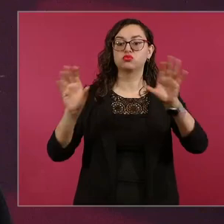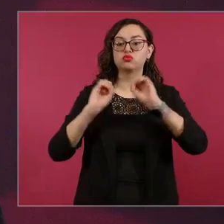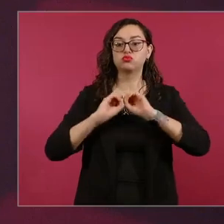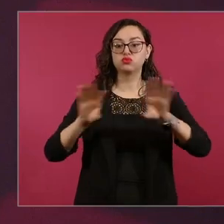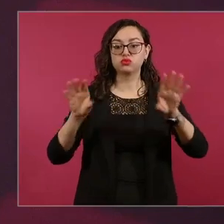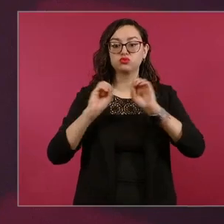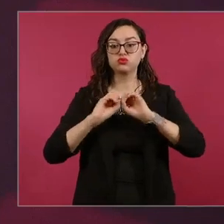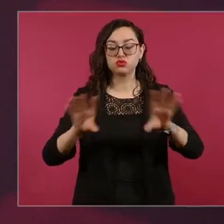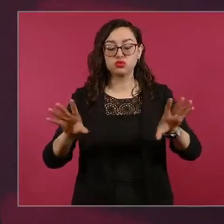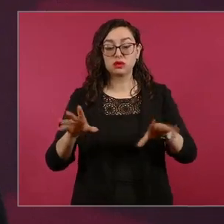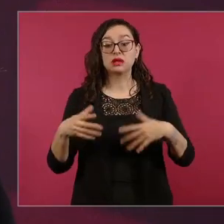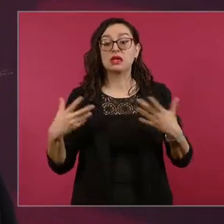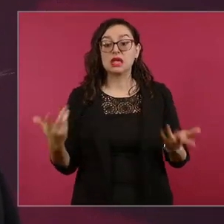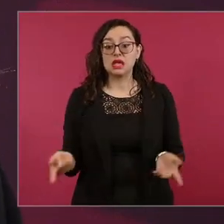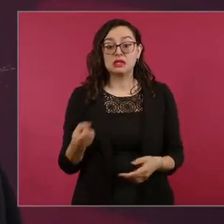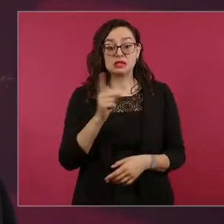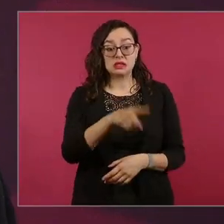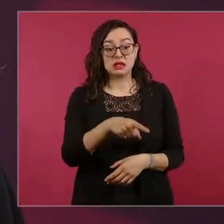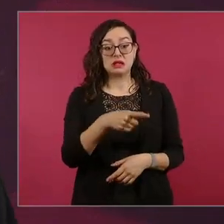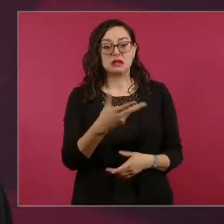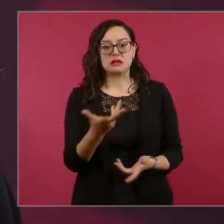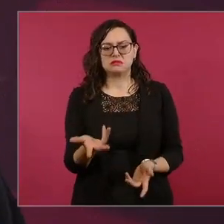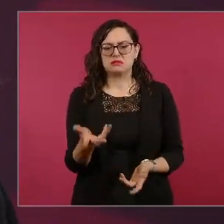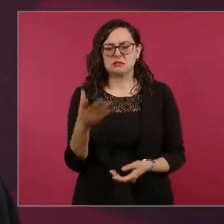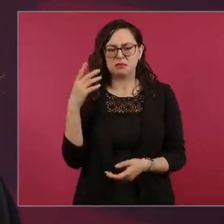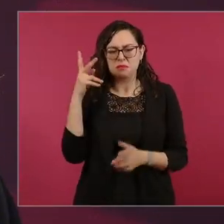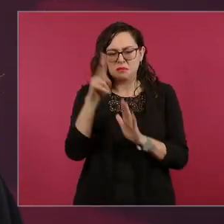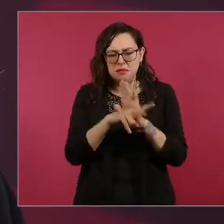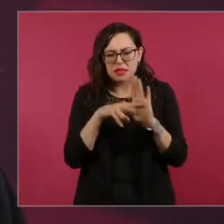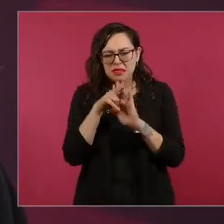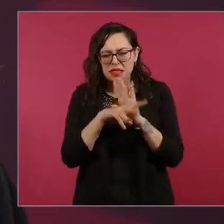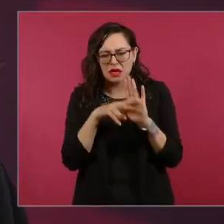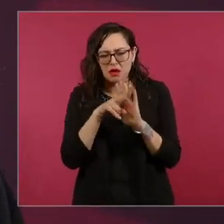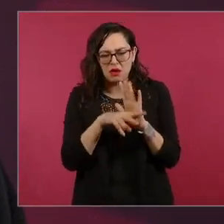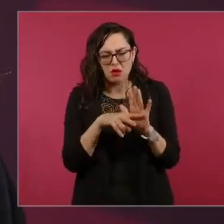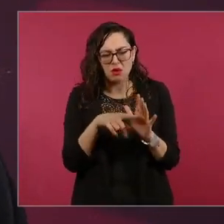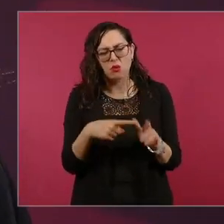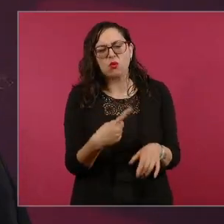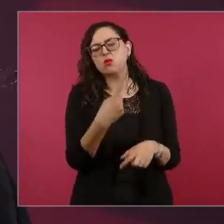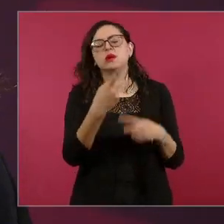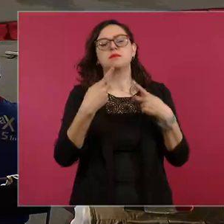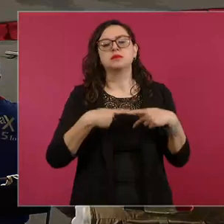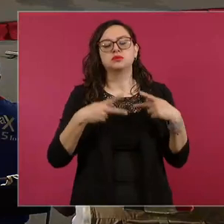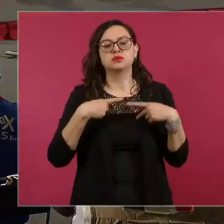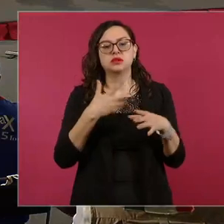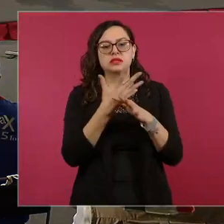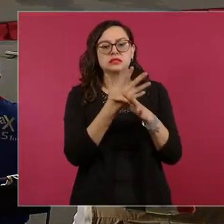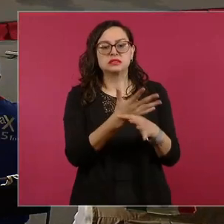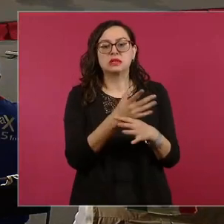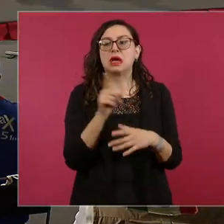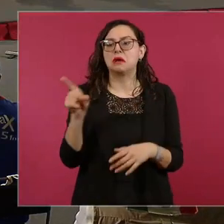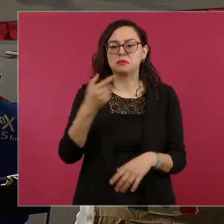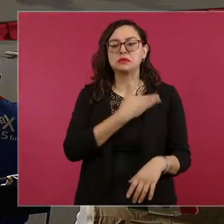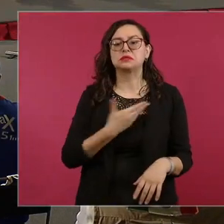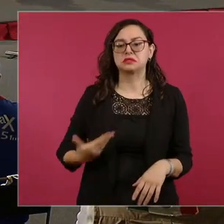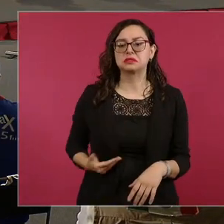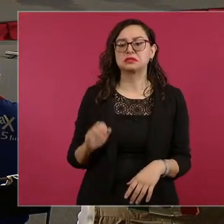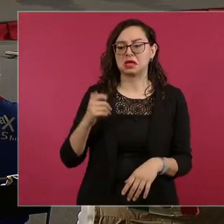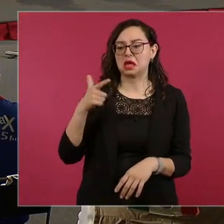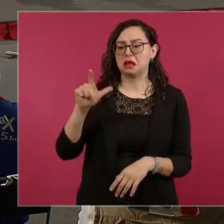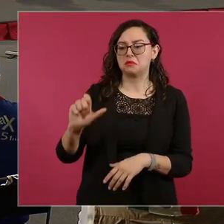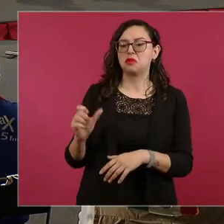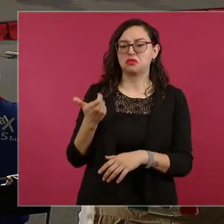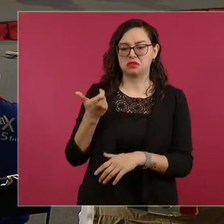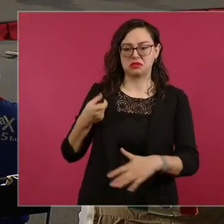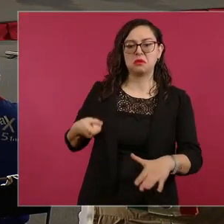existen videos del presidente recibiendo dinero, lo cual es mentira, pero personajes como Ricardo